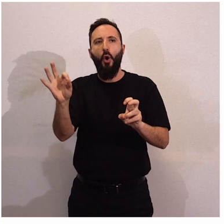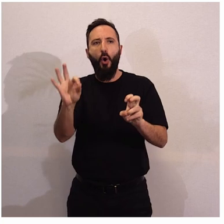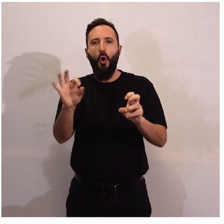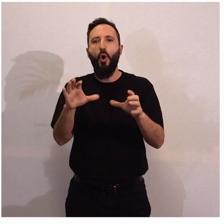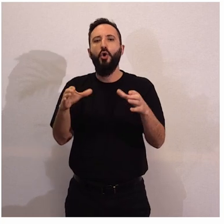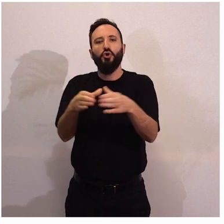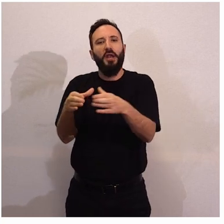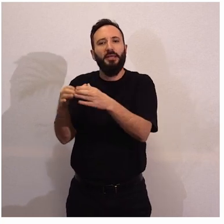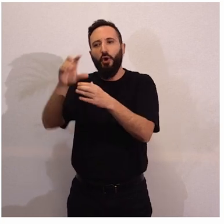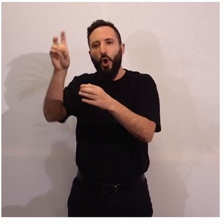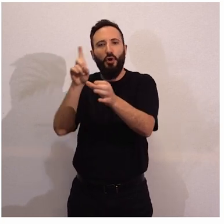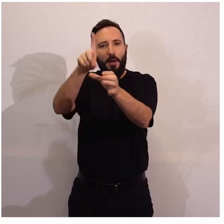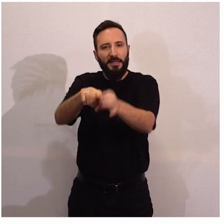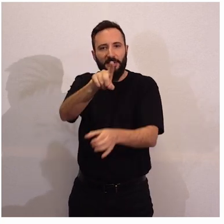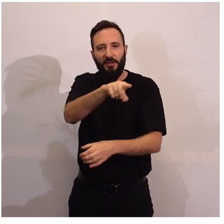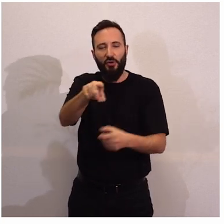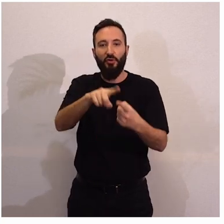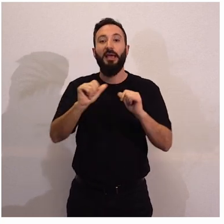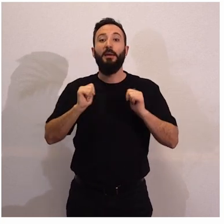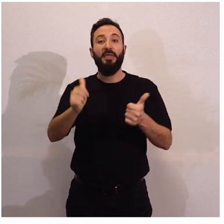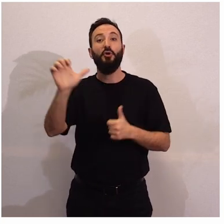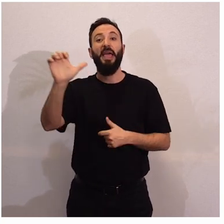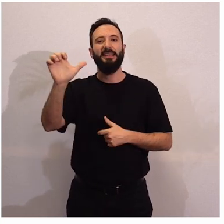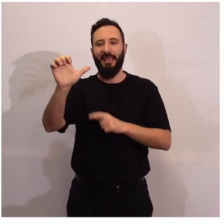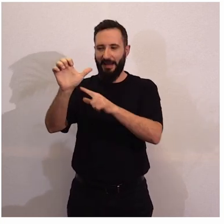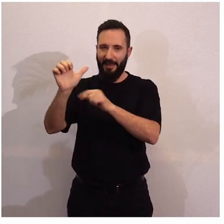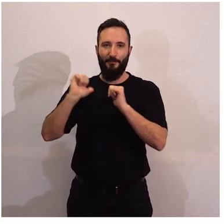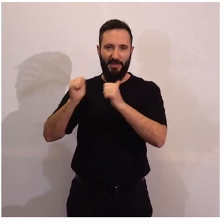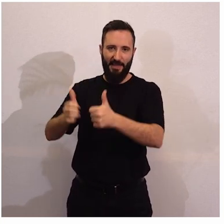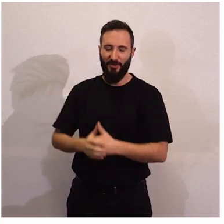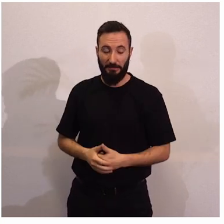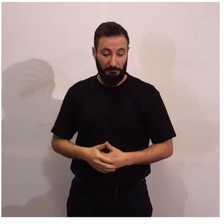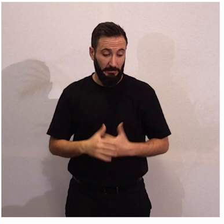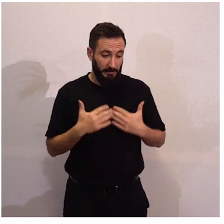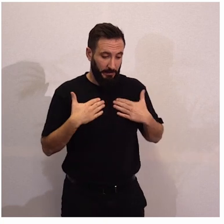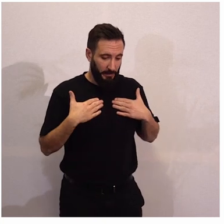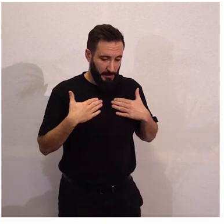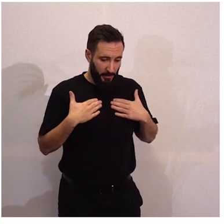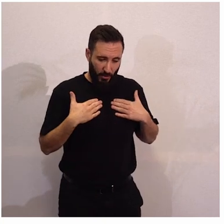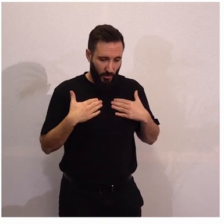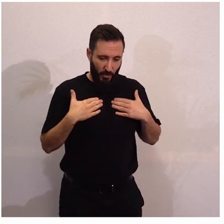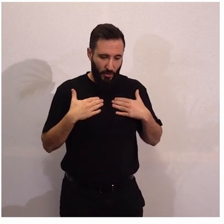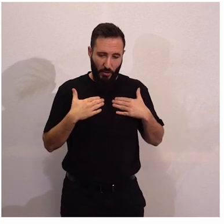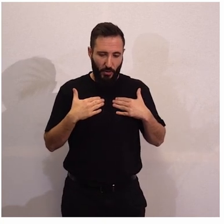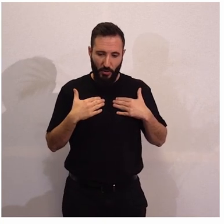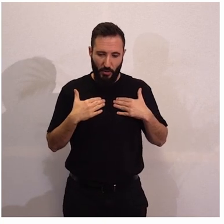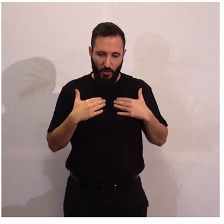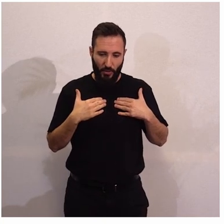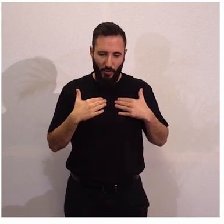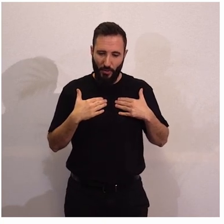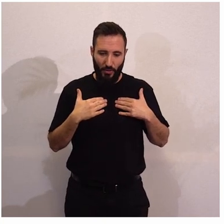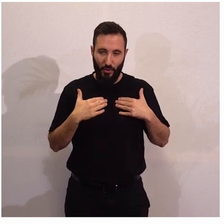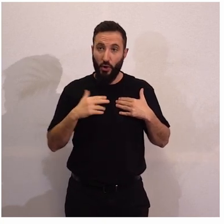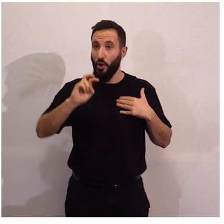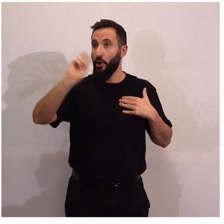otros colectivos? Empezamos contigo, Esther. Bueno, no soy activista en